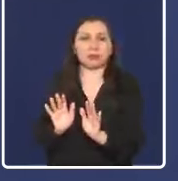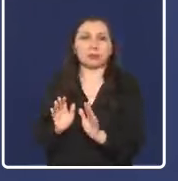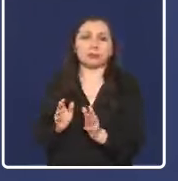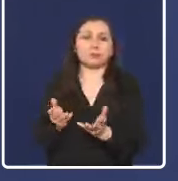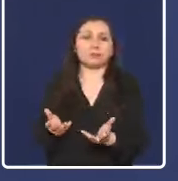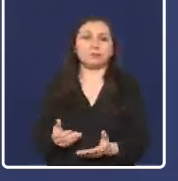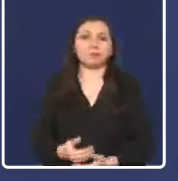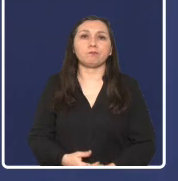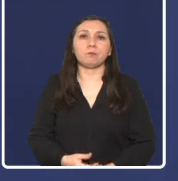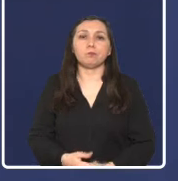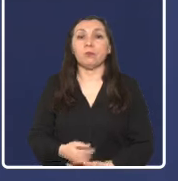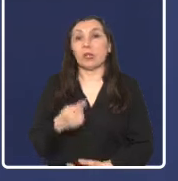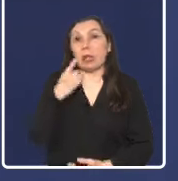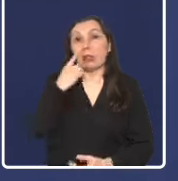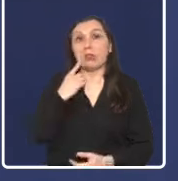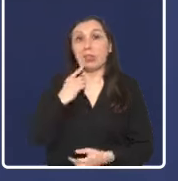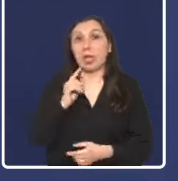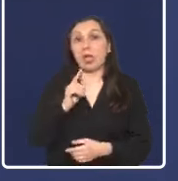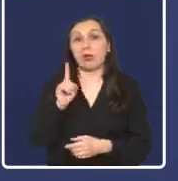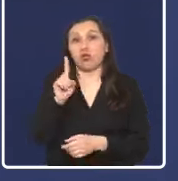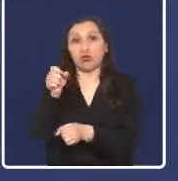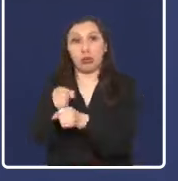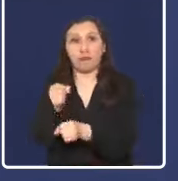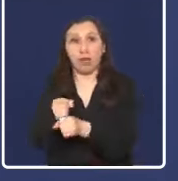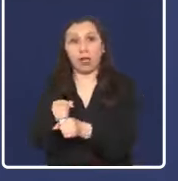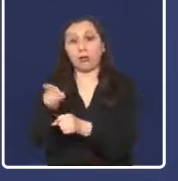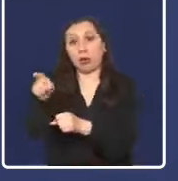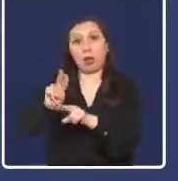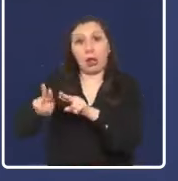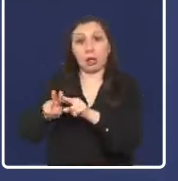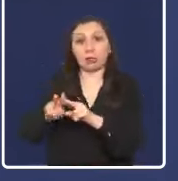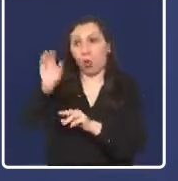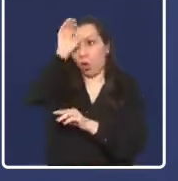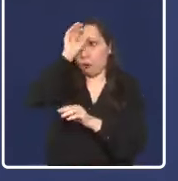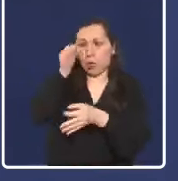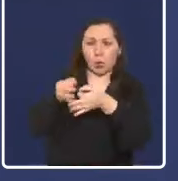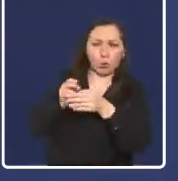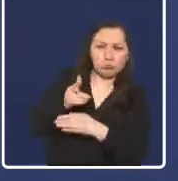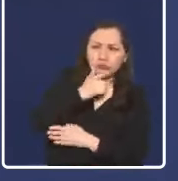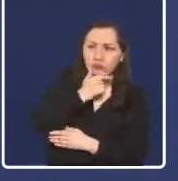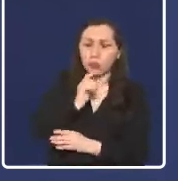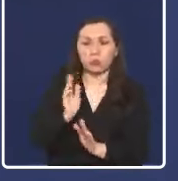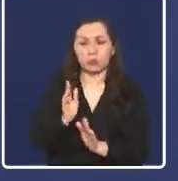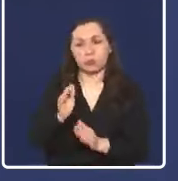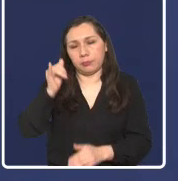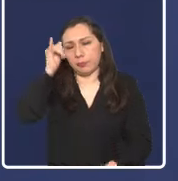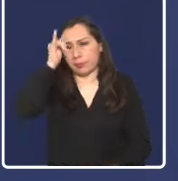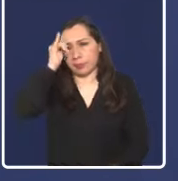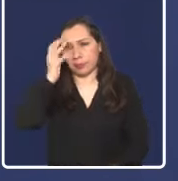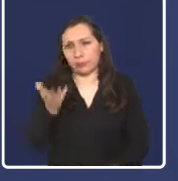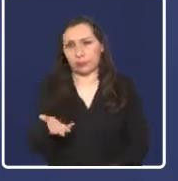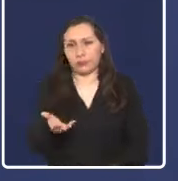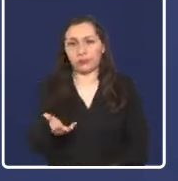un día no laboral realice a cualquier persona. Sí, pero perdón.